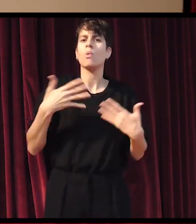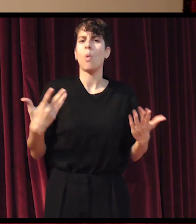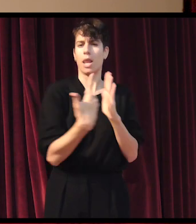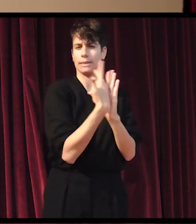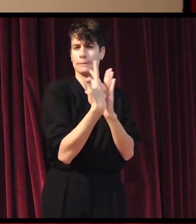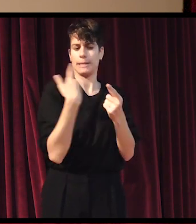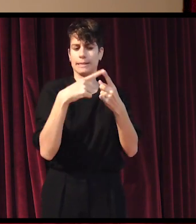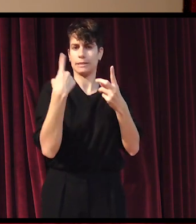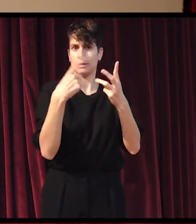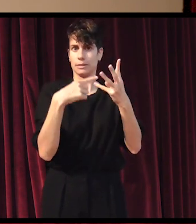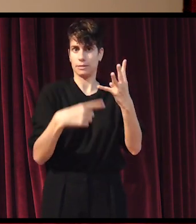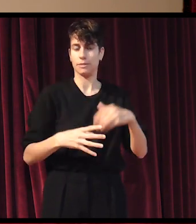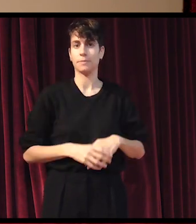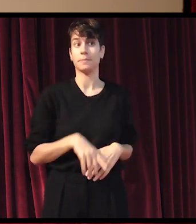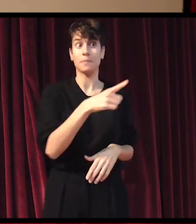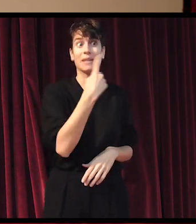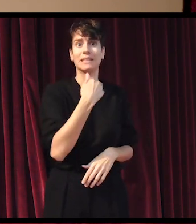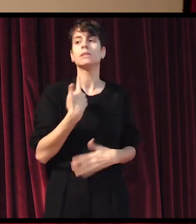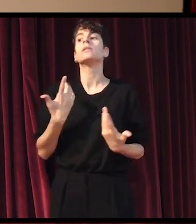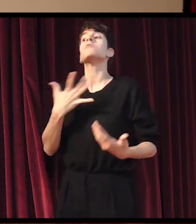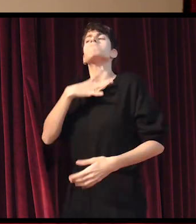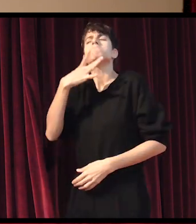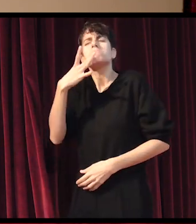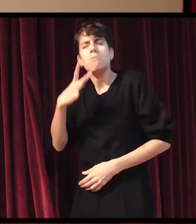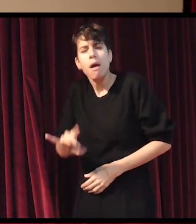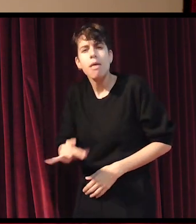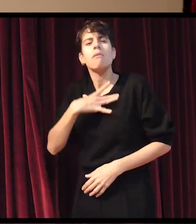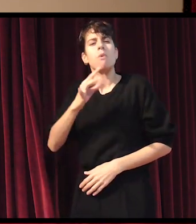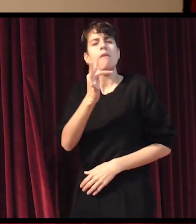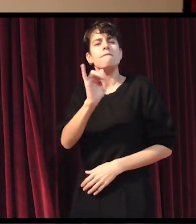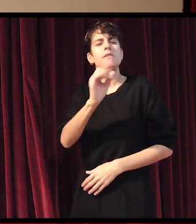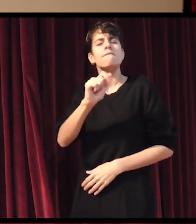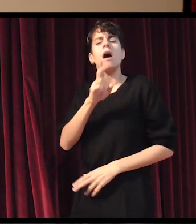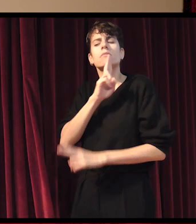nos transmitió esperanzas de que era posible que fuera favorable la respuesta de la FIFA.